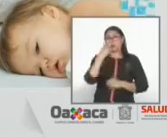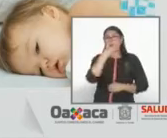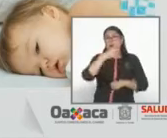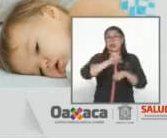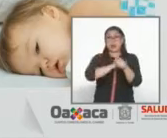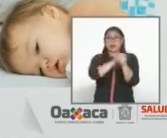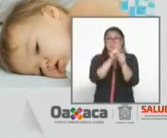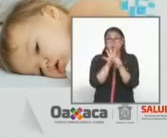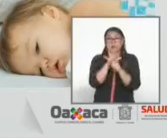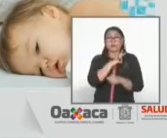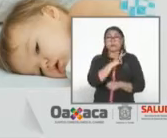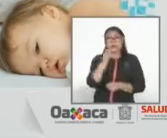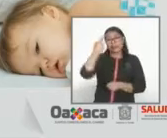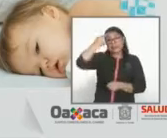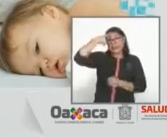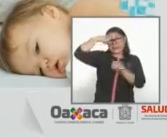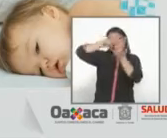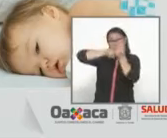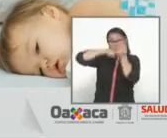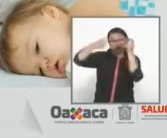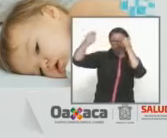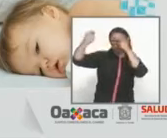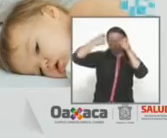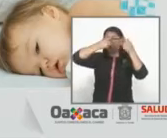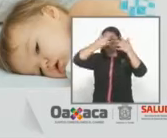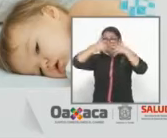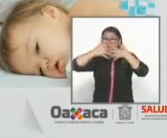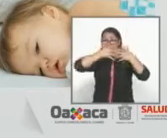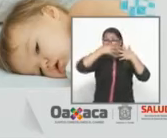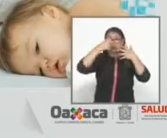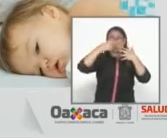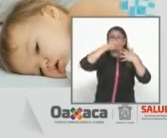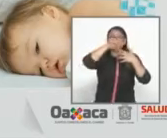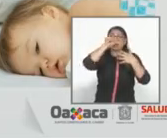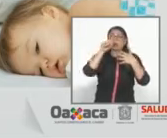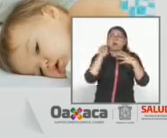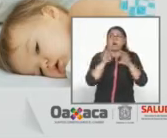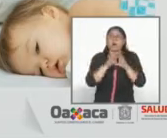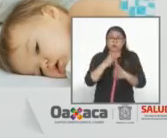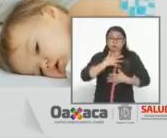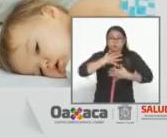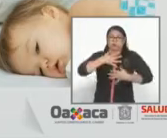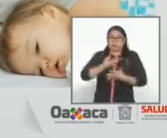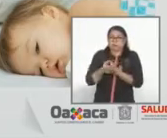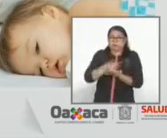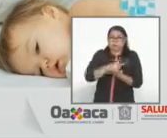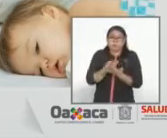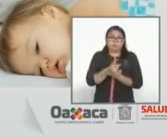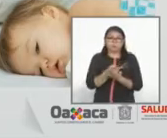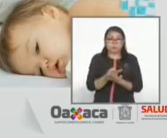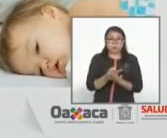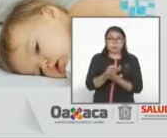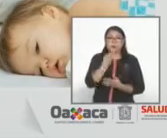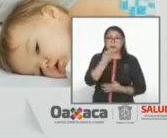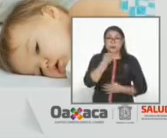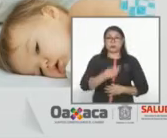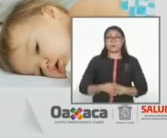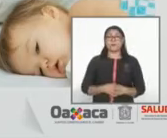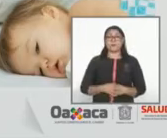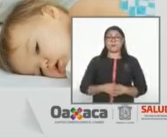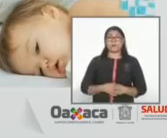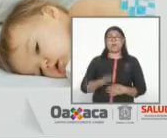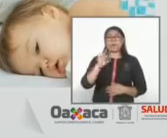ocasionar síntomas neurológicos y una forma de presentación puede ser por crisis epilépticas. Entonces, cuando tenemos